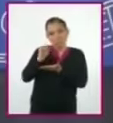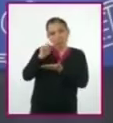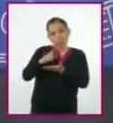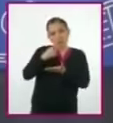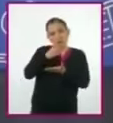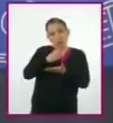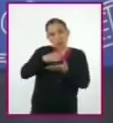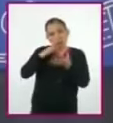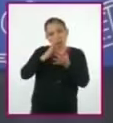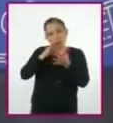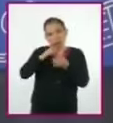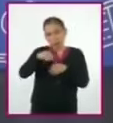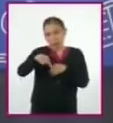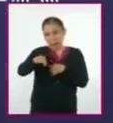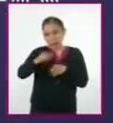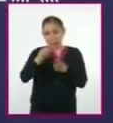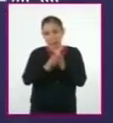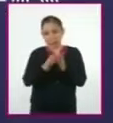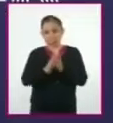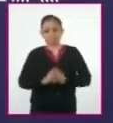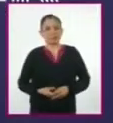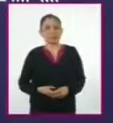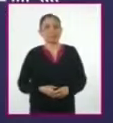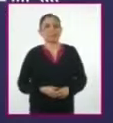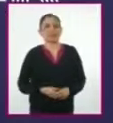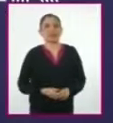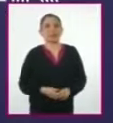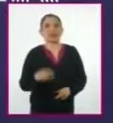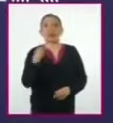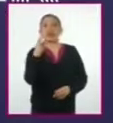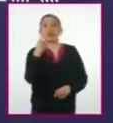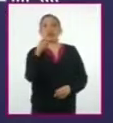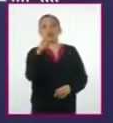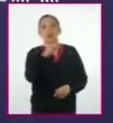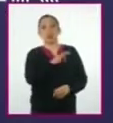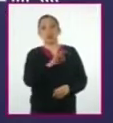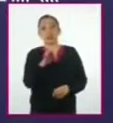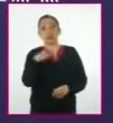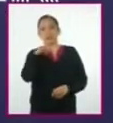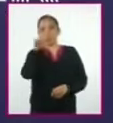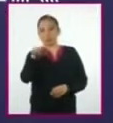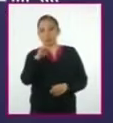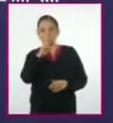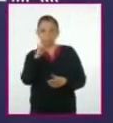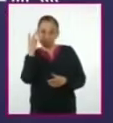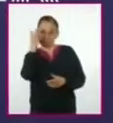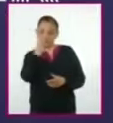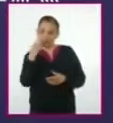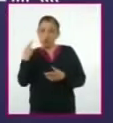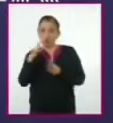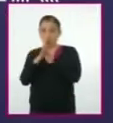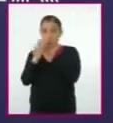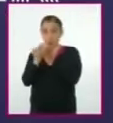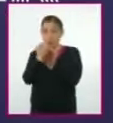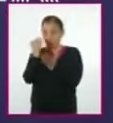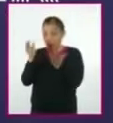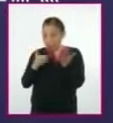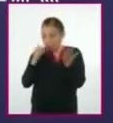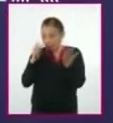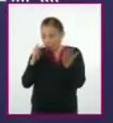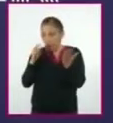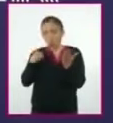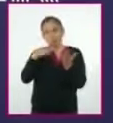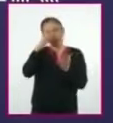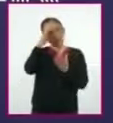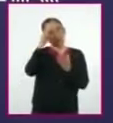planteamientos en este programa. Estas las pueden resolver al revisar su libro de texto o reflexionar